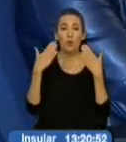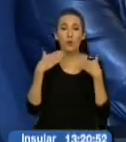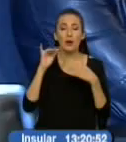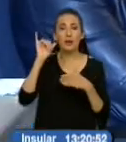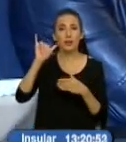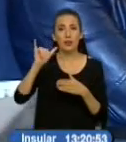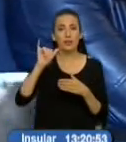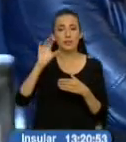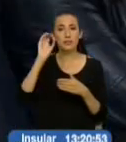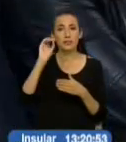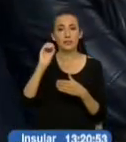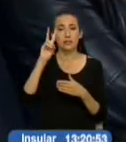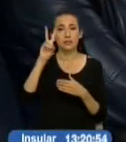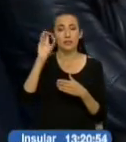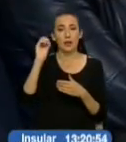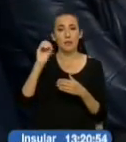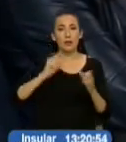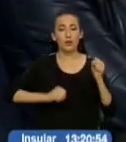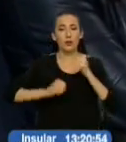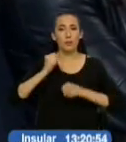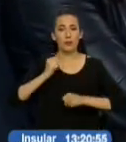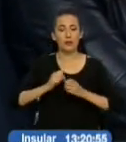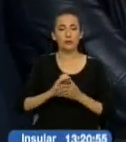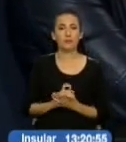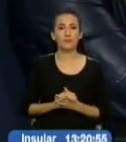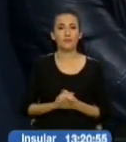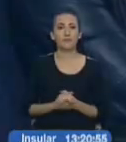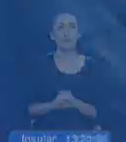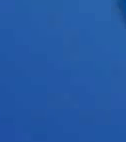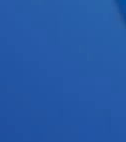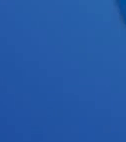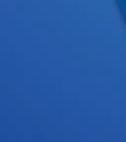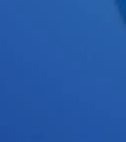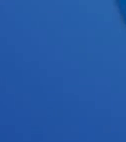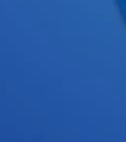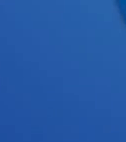sábado 20 de mayo en el InCine.